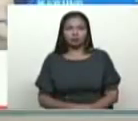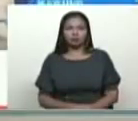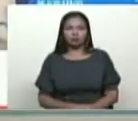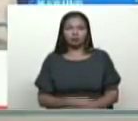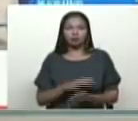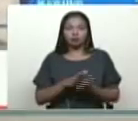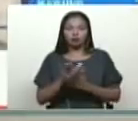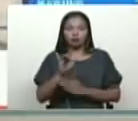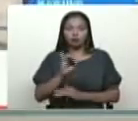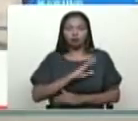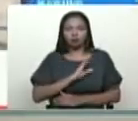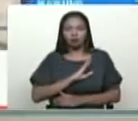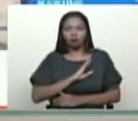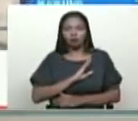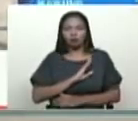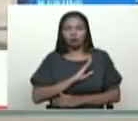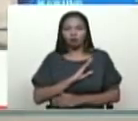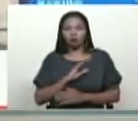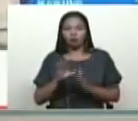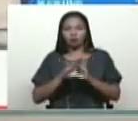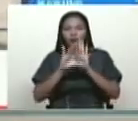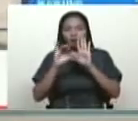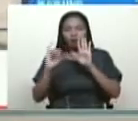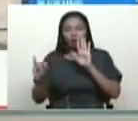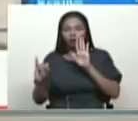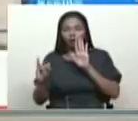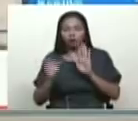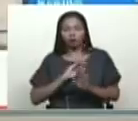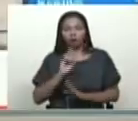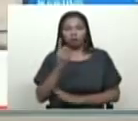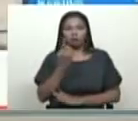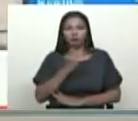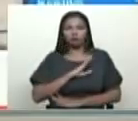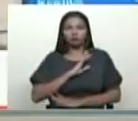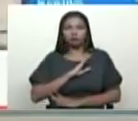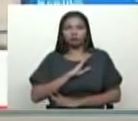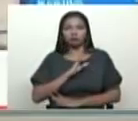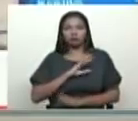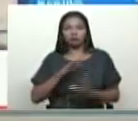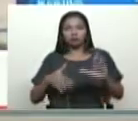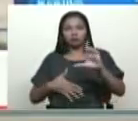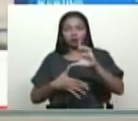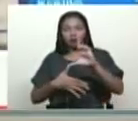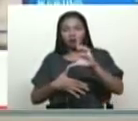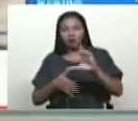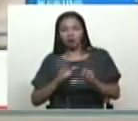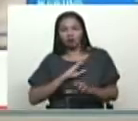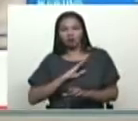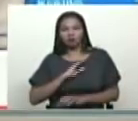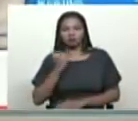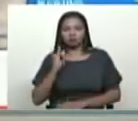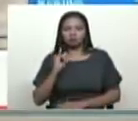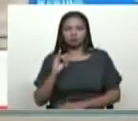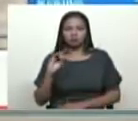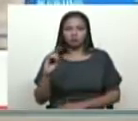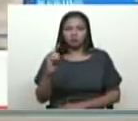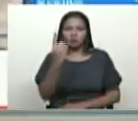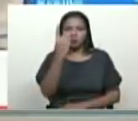sobre la base de una concepción constitucional única que nos pertenece a los latinoamericanos y caribeños. Es única.